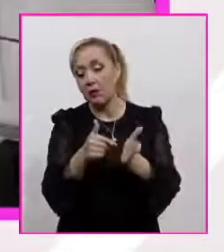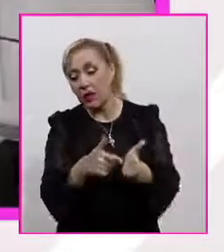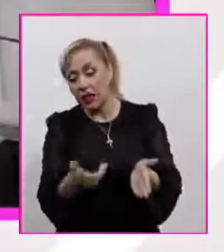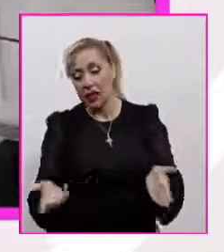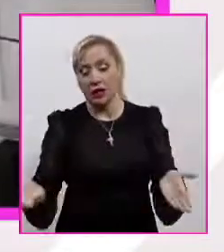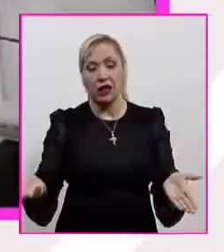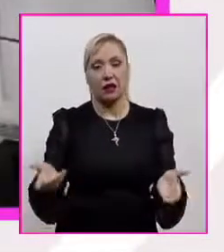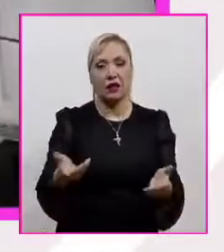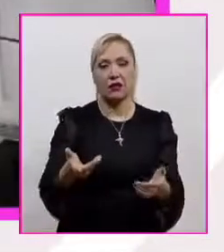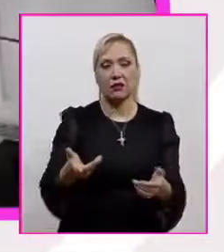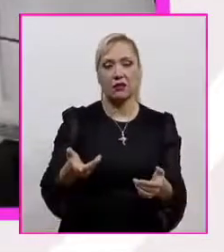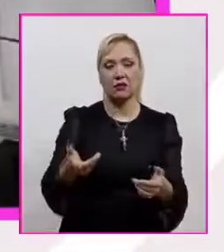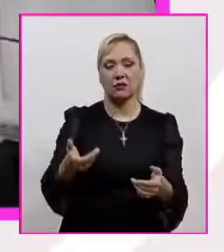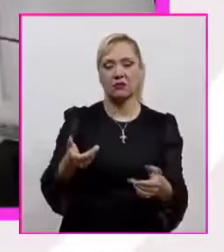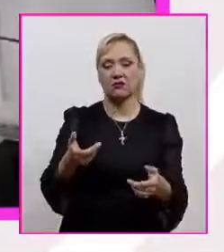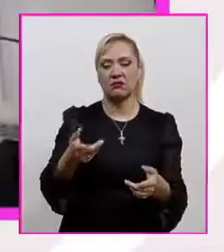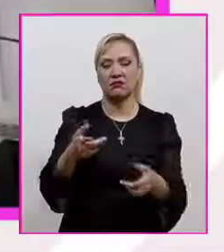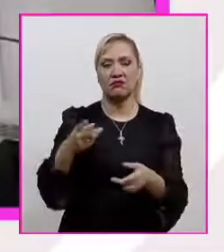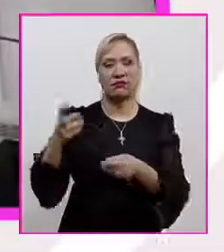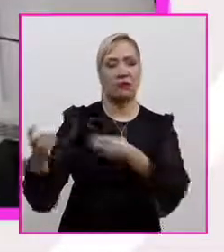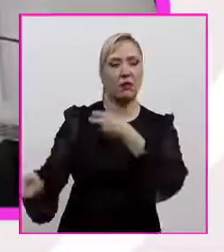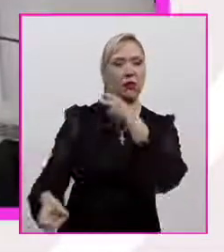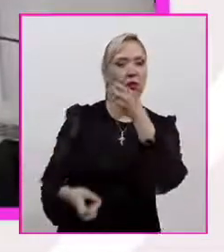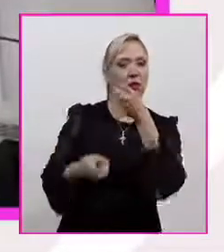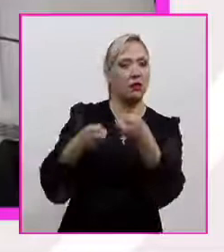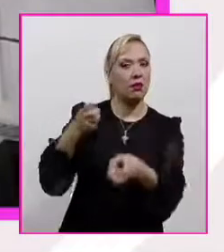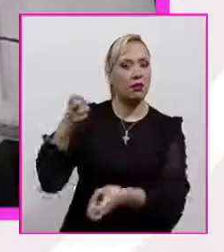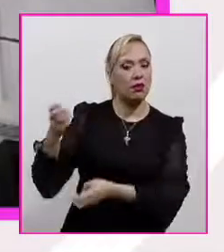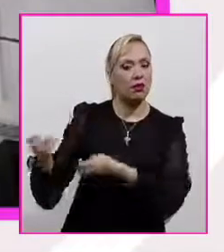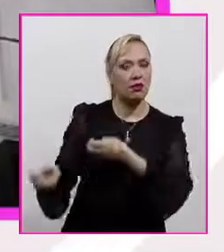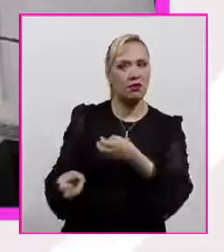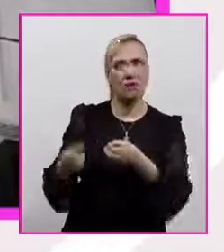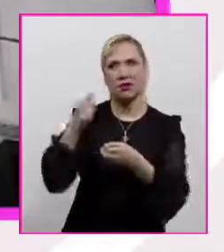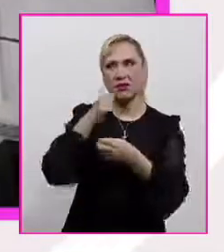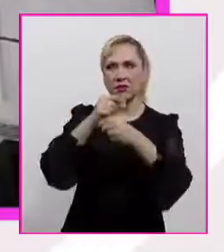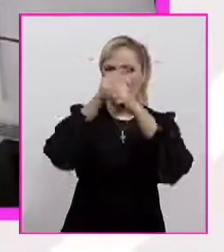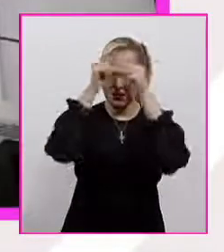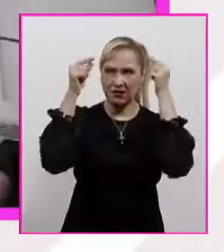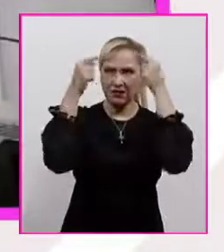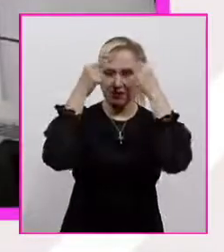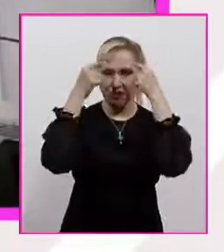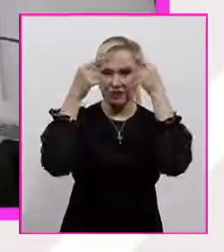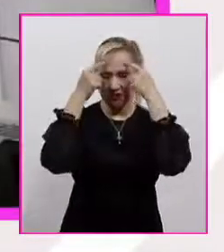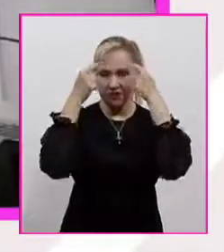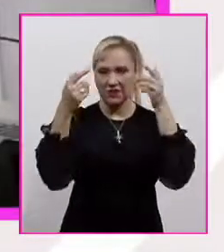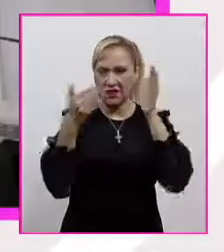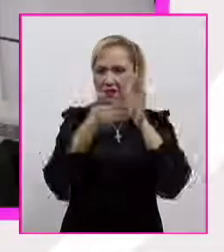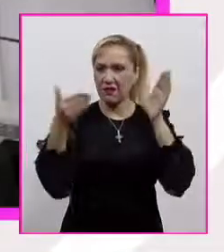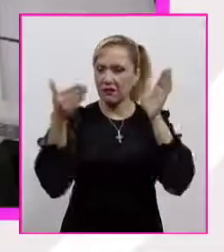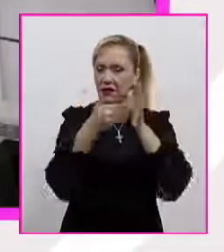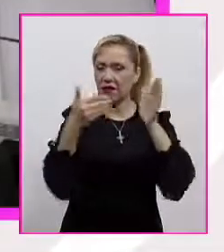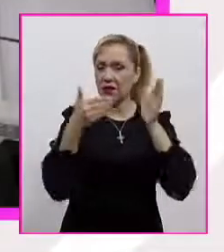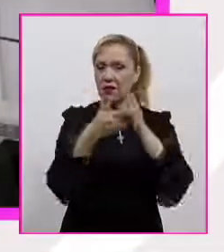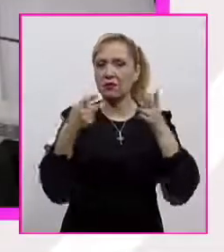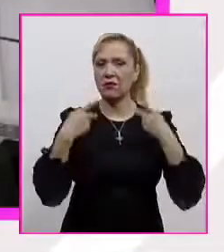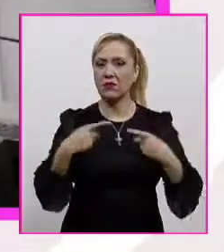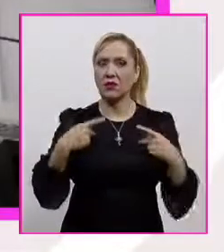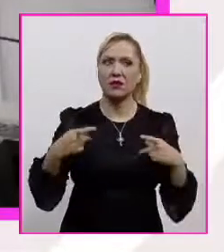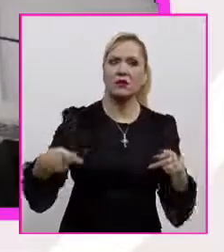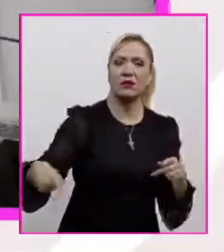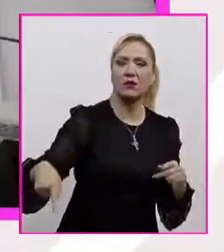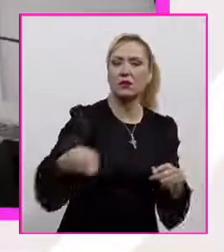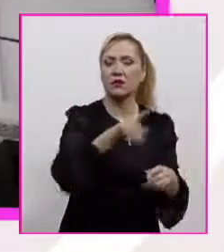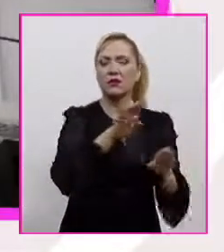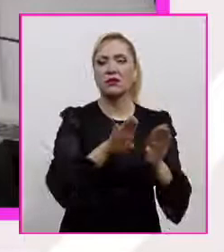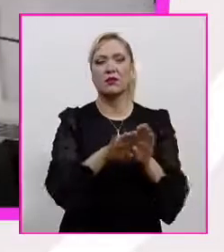a decir, pues aquellas etiquetas que mencionan a las personas de una manera mucho más